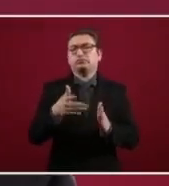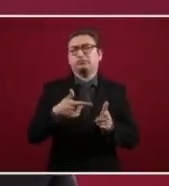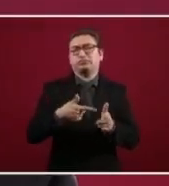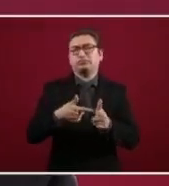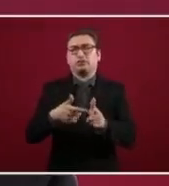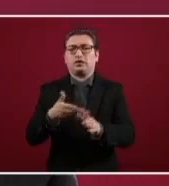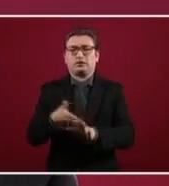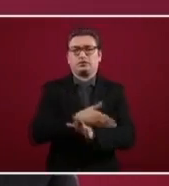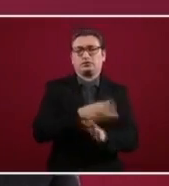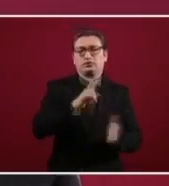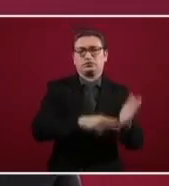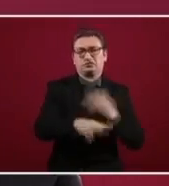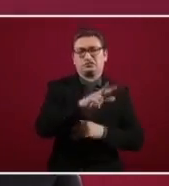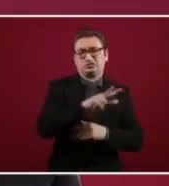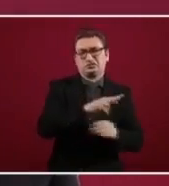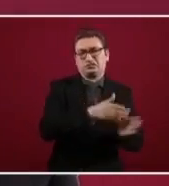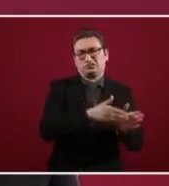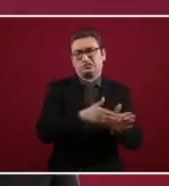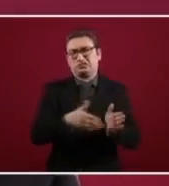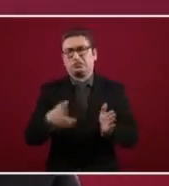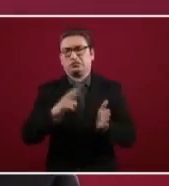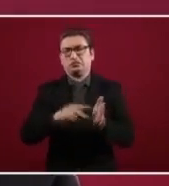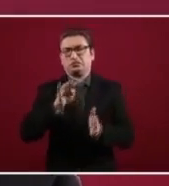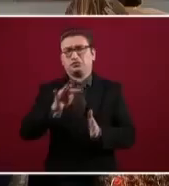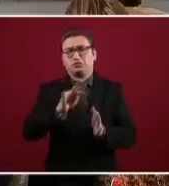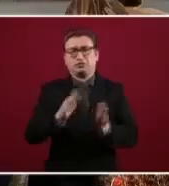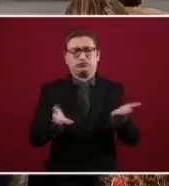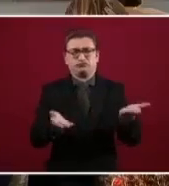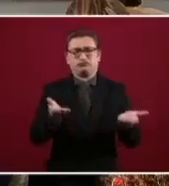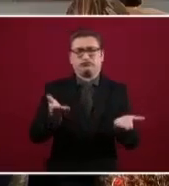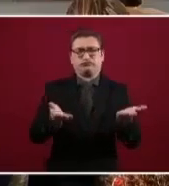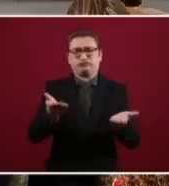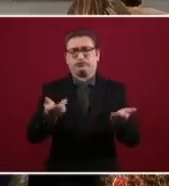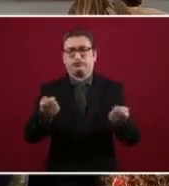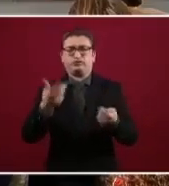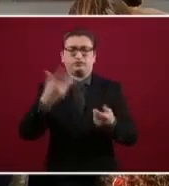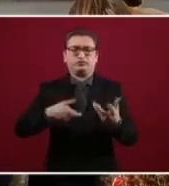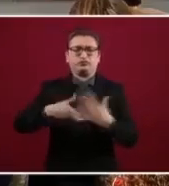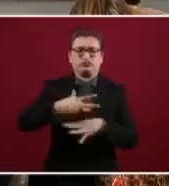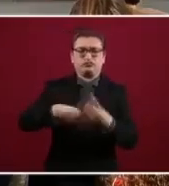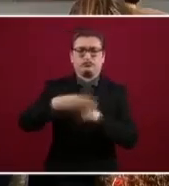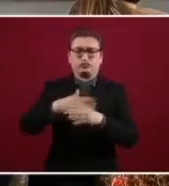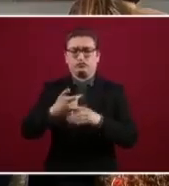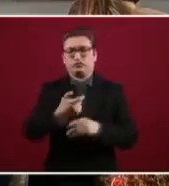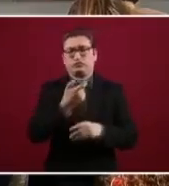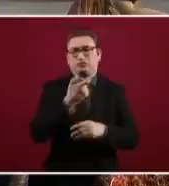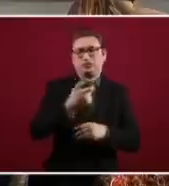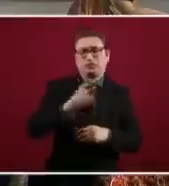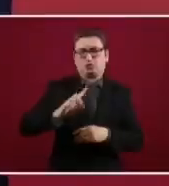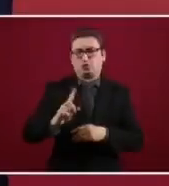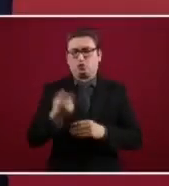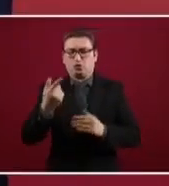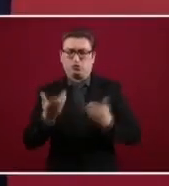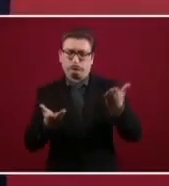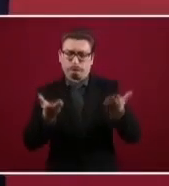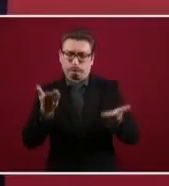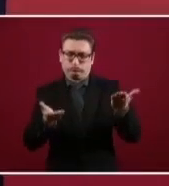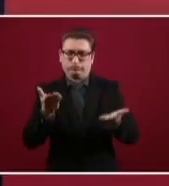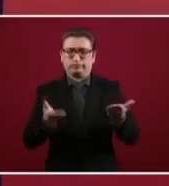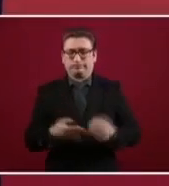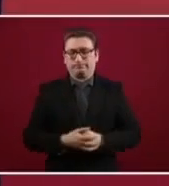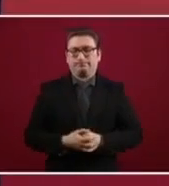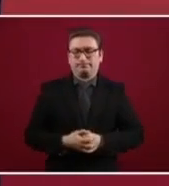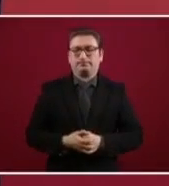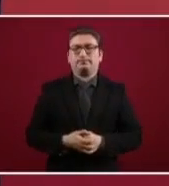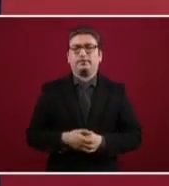tenían en 2018 ya que ha habido una estabilidad en el tipo de cambio del peso contra el dólar para esta